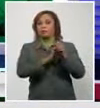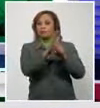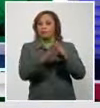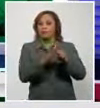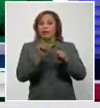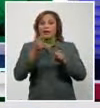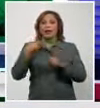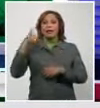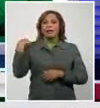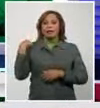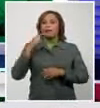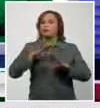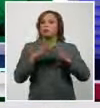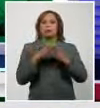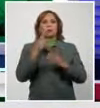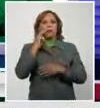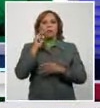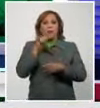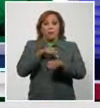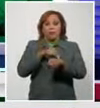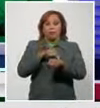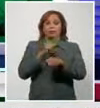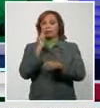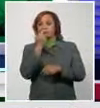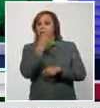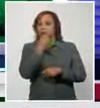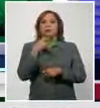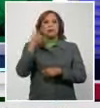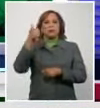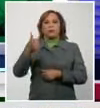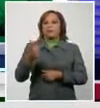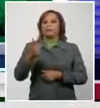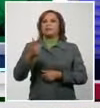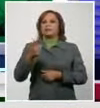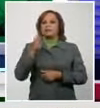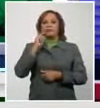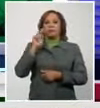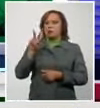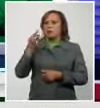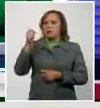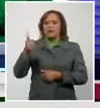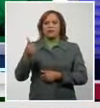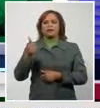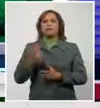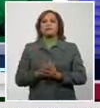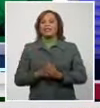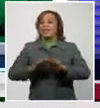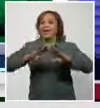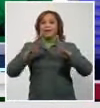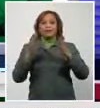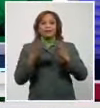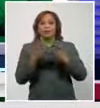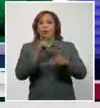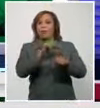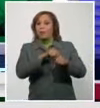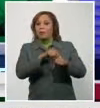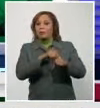estaban totalmente asintomáticas en el momento del diagnóstico. Y en toda la pandemia, el